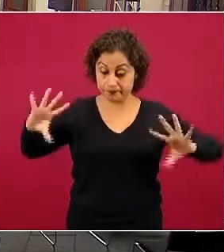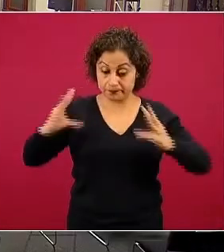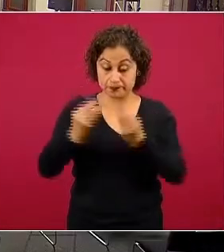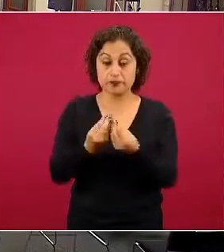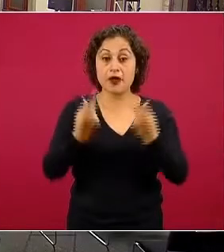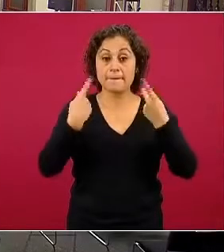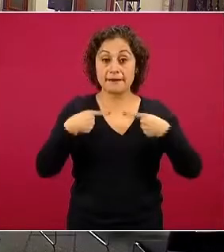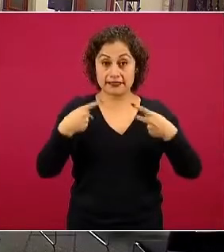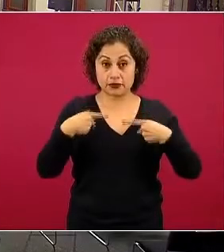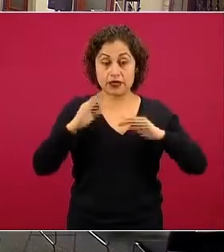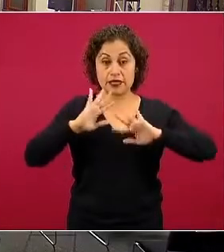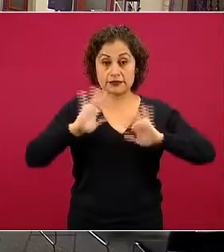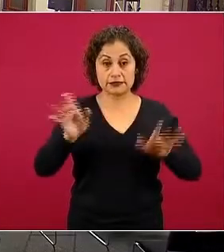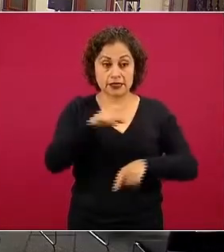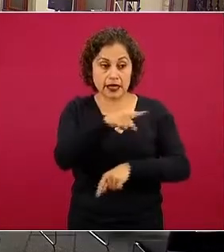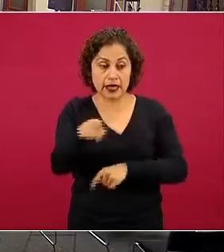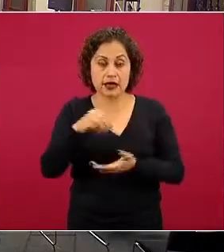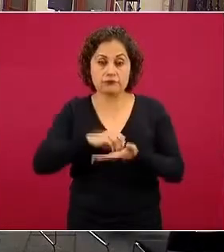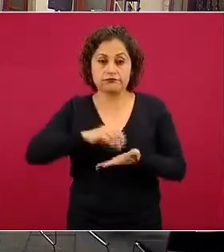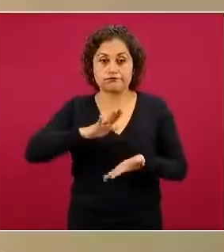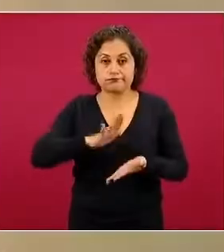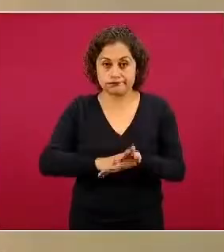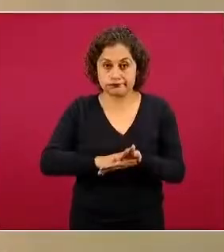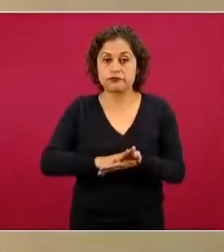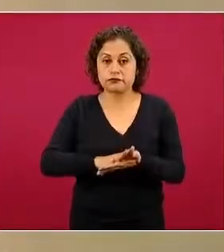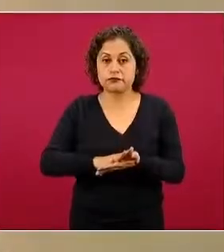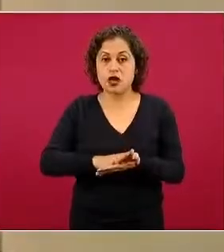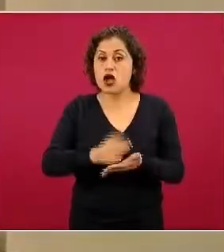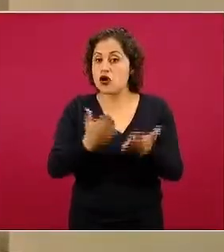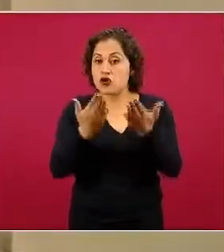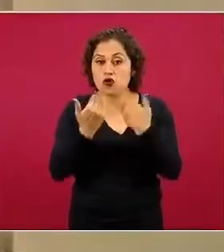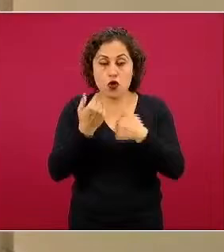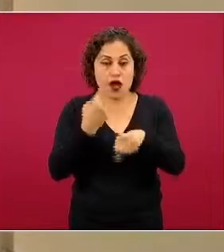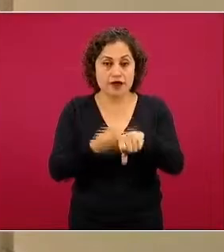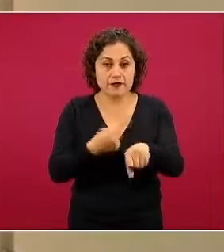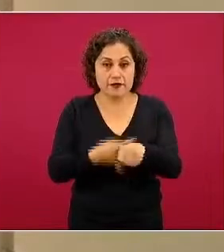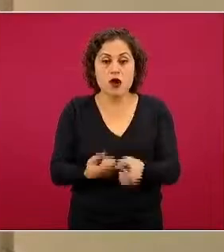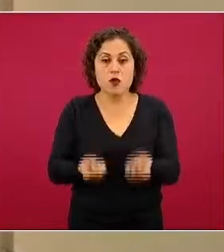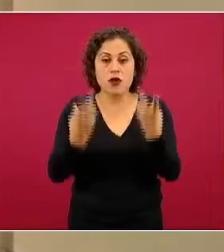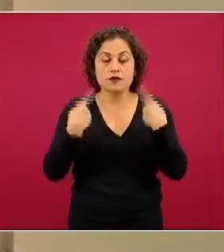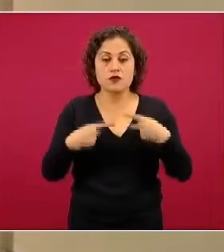notificadas, se han dado un resultado negativo a